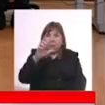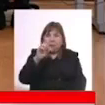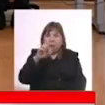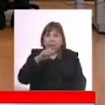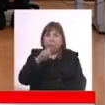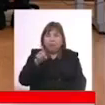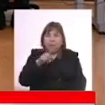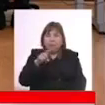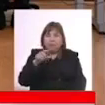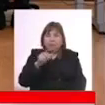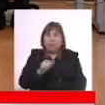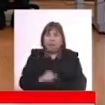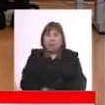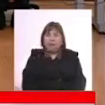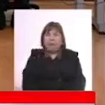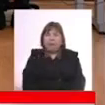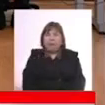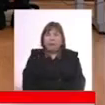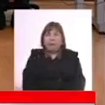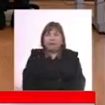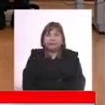López Ureña.